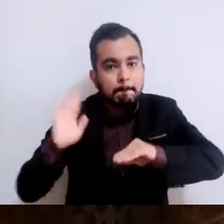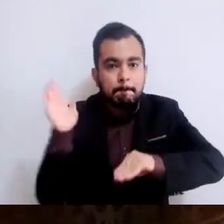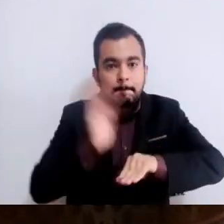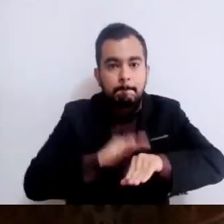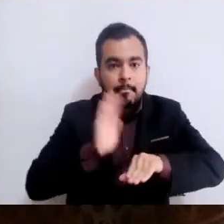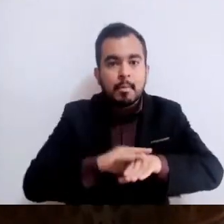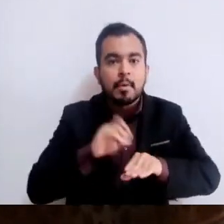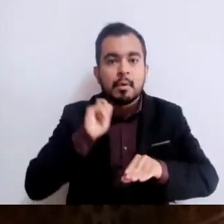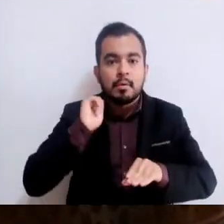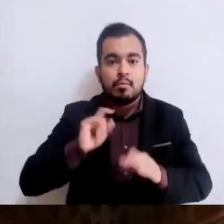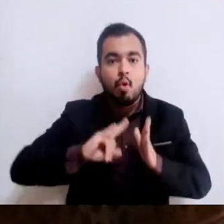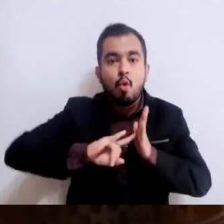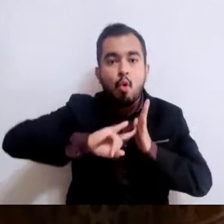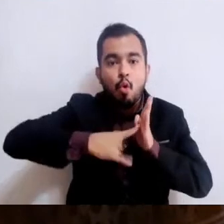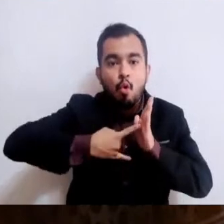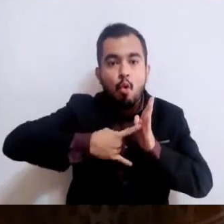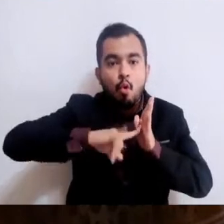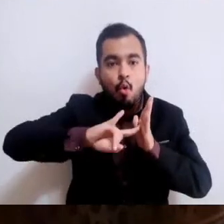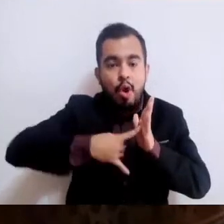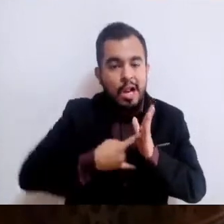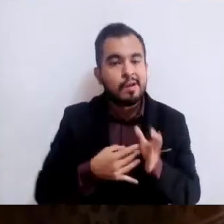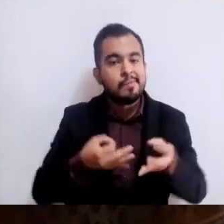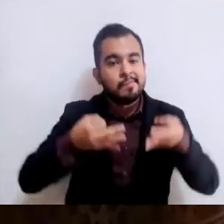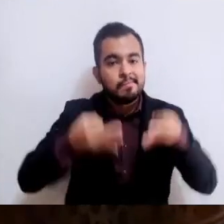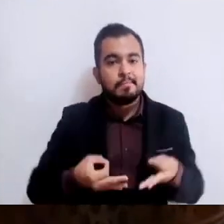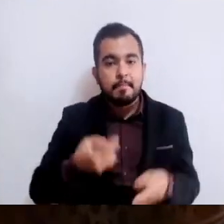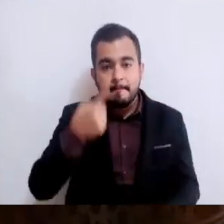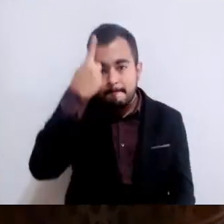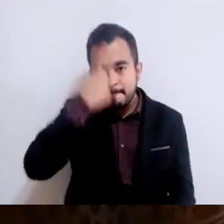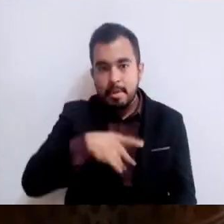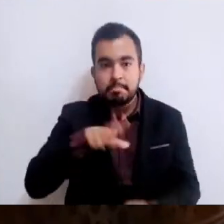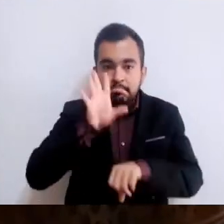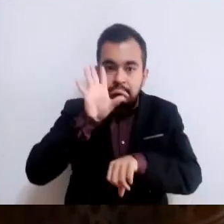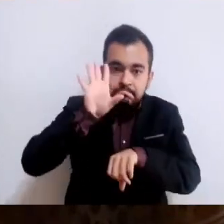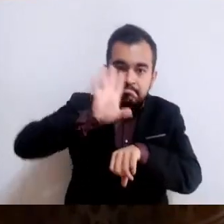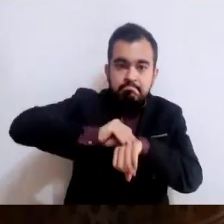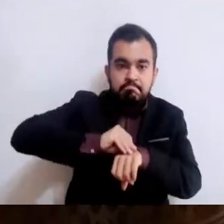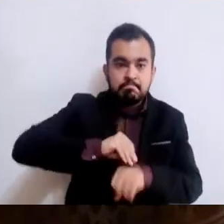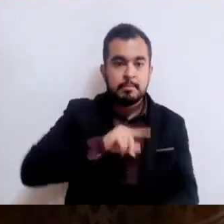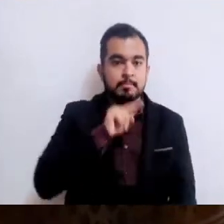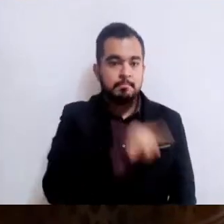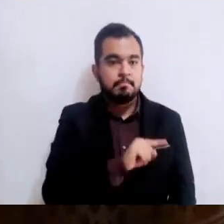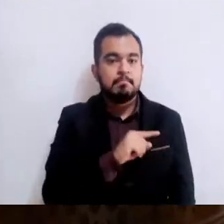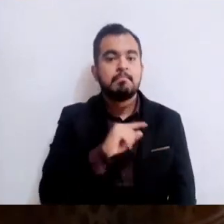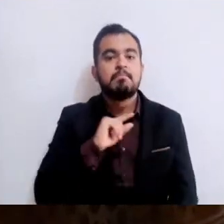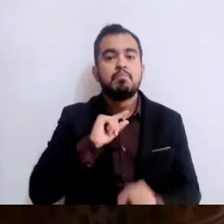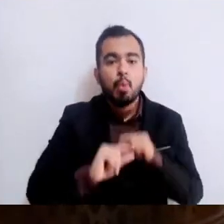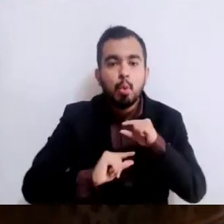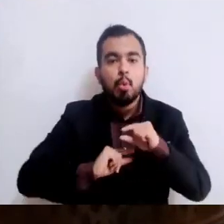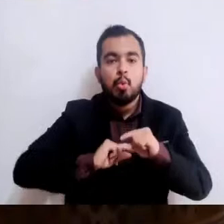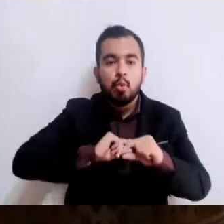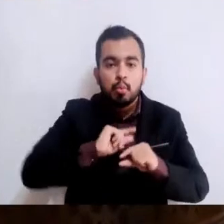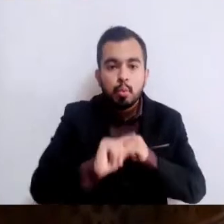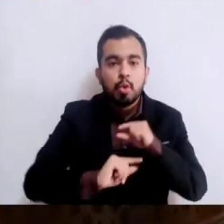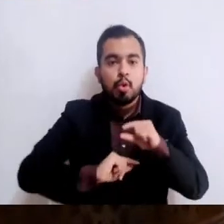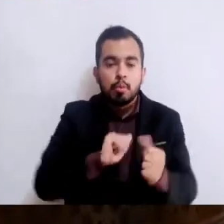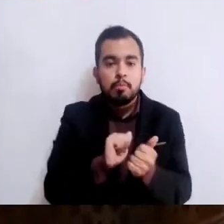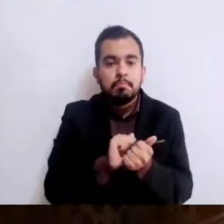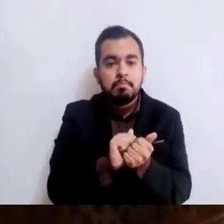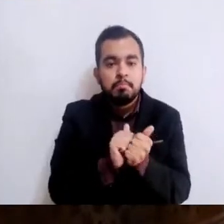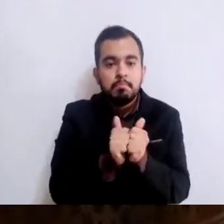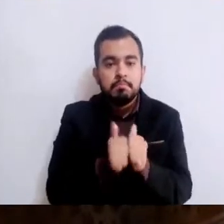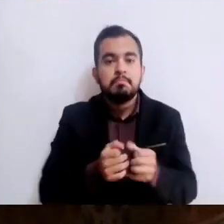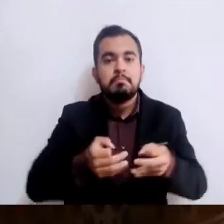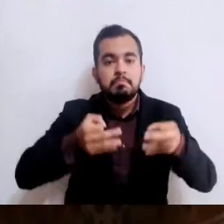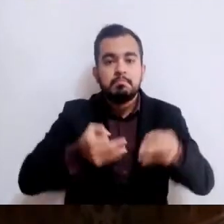horaria designada específicamente para que de forma paulatina se instaure un sistema flexible